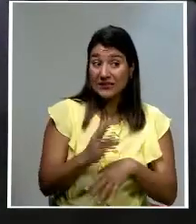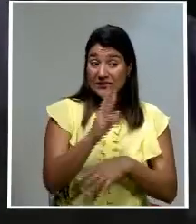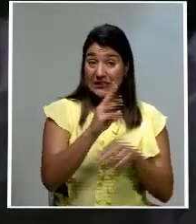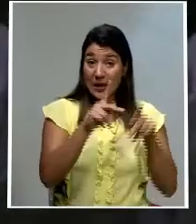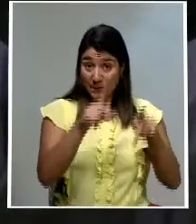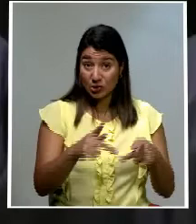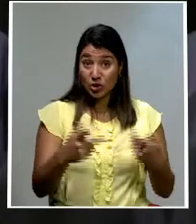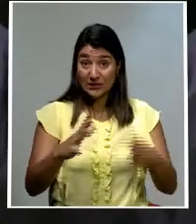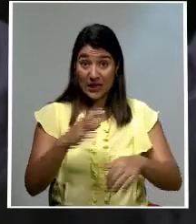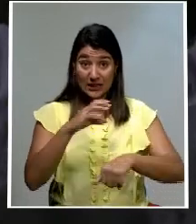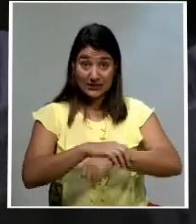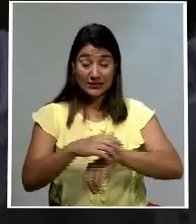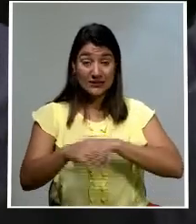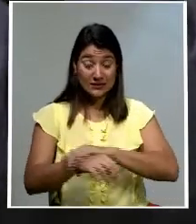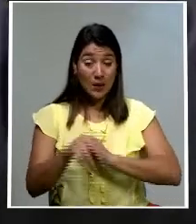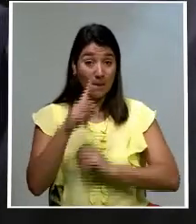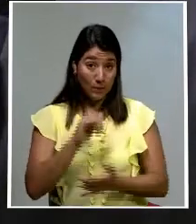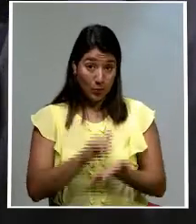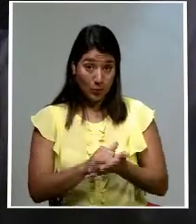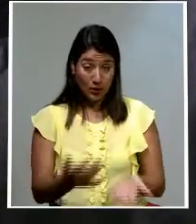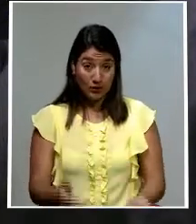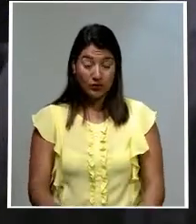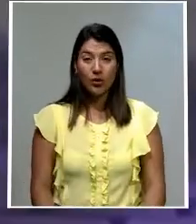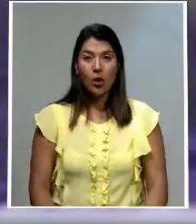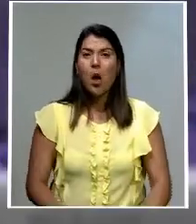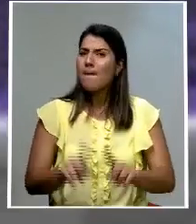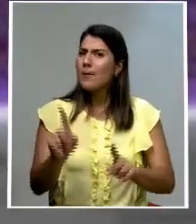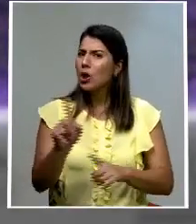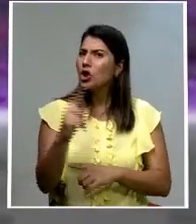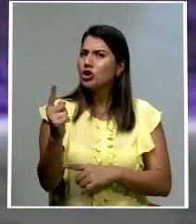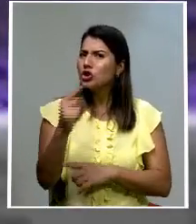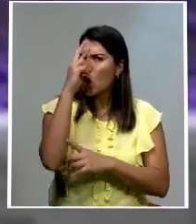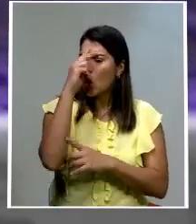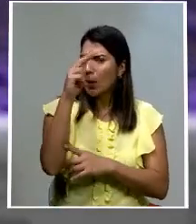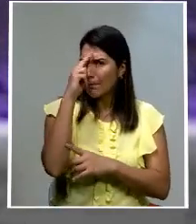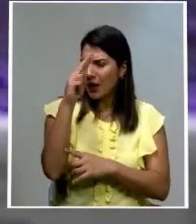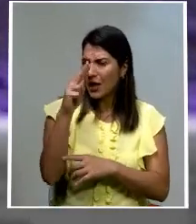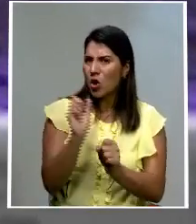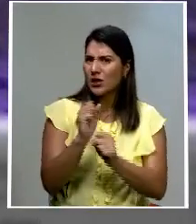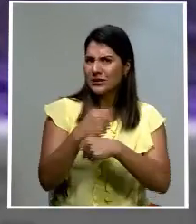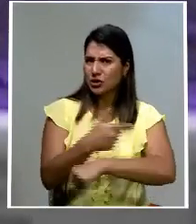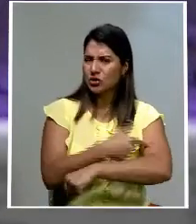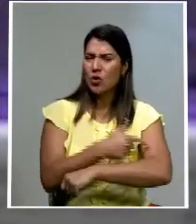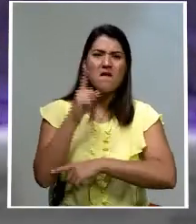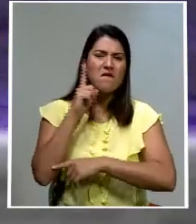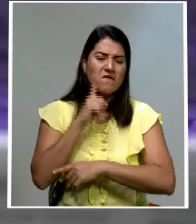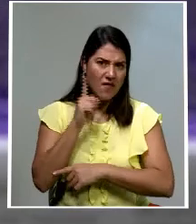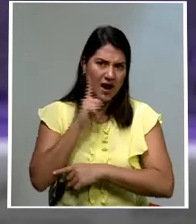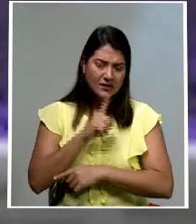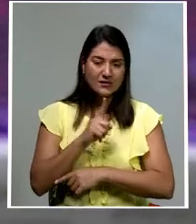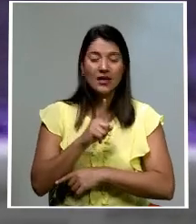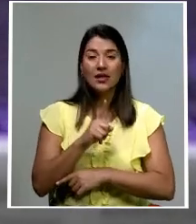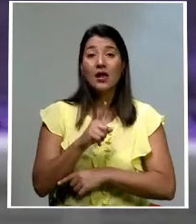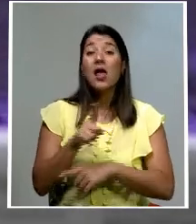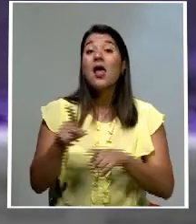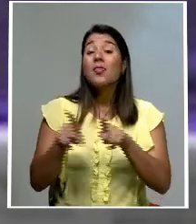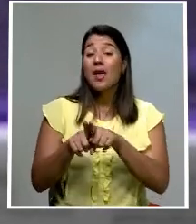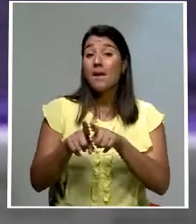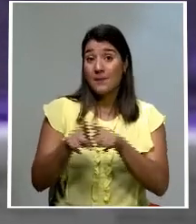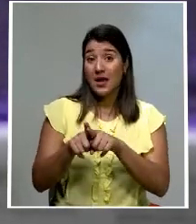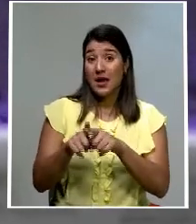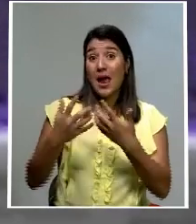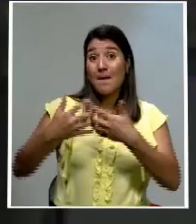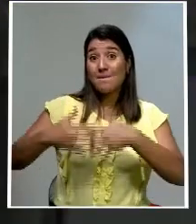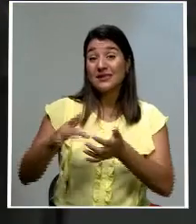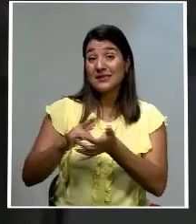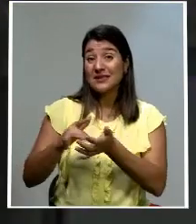han sido detenidas por el fraude. Pero no solo en México se han detectado versiones falsas de la deseada vacuna de Pfizer. La farmacéutica estadounidense